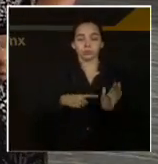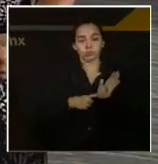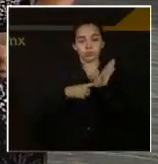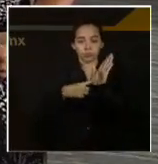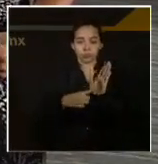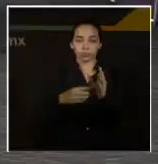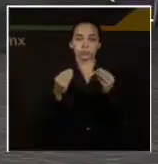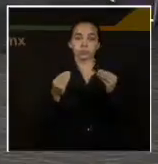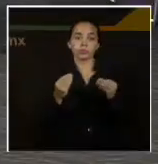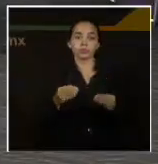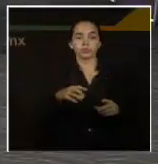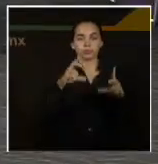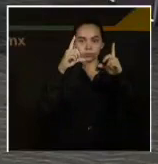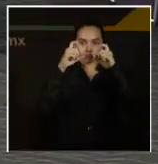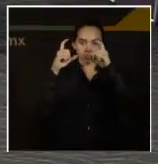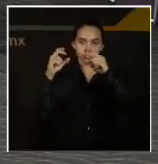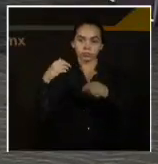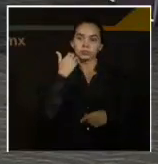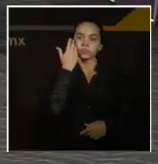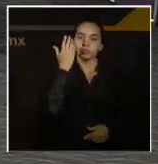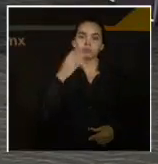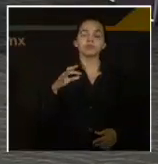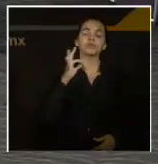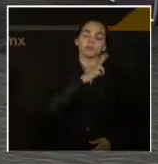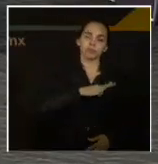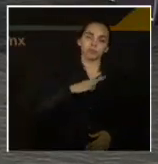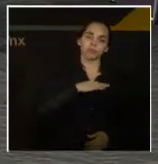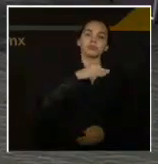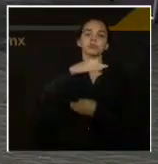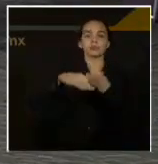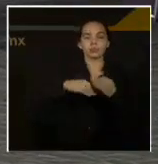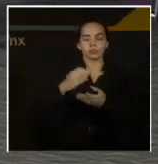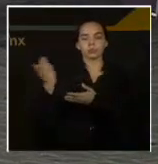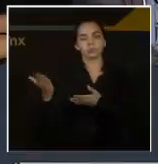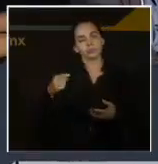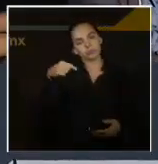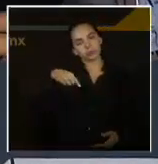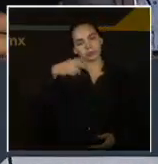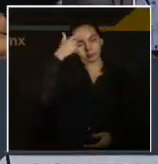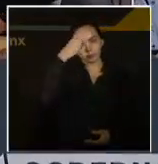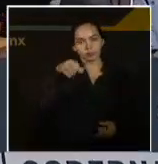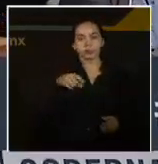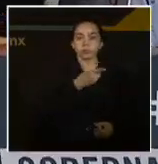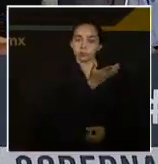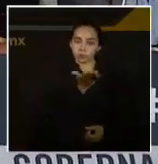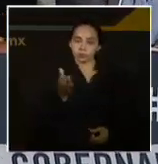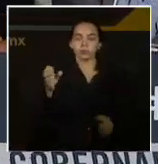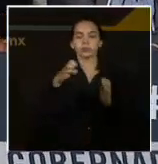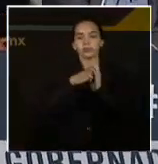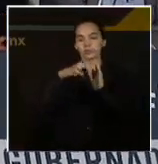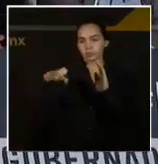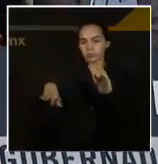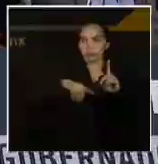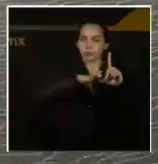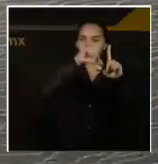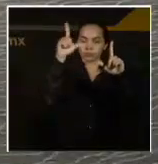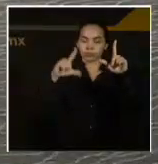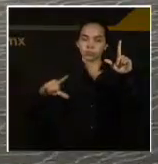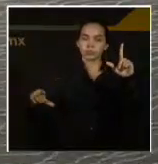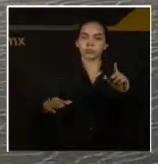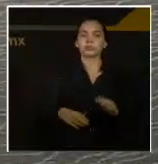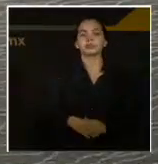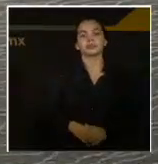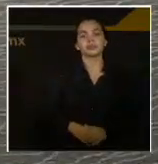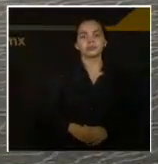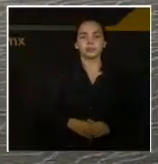luz espectacular. Y los quiero felicitar, ¿verdad?, a todos por haber venido esta noche. Son el ejemplo en el país. Así es, pues vamos